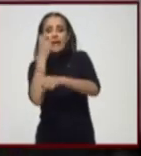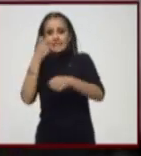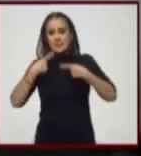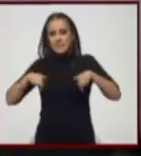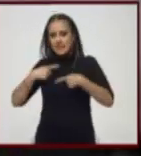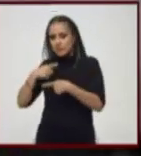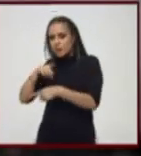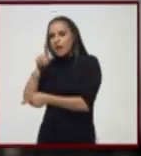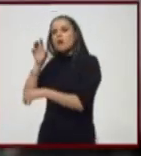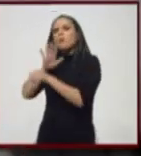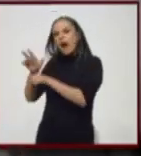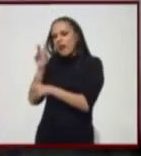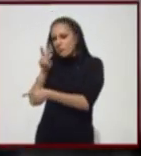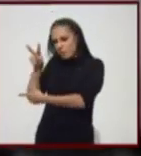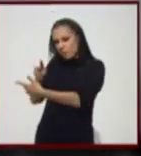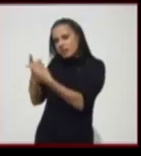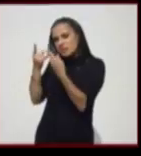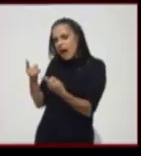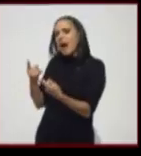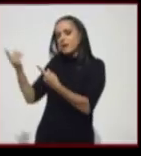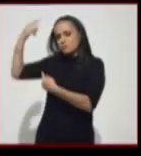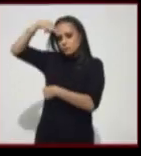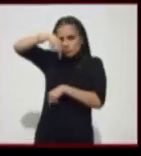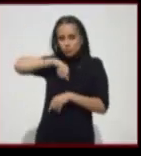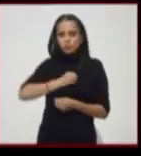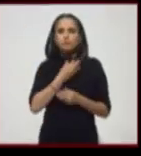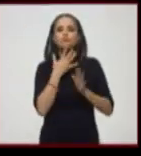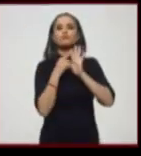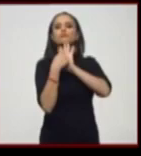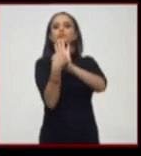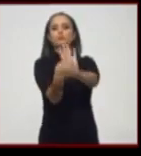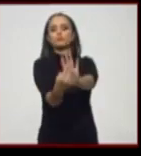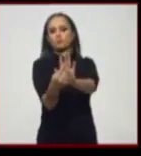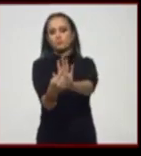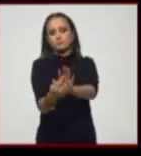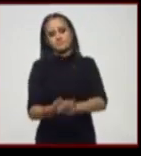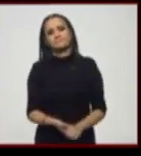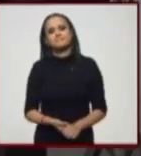tiene la necesidad de expresarte de comunicar algo